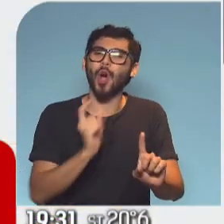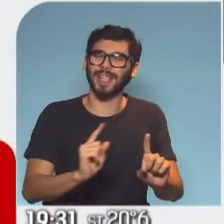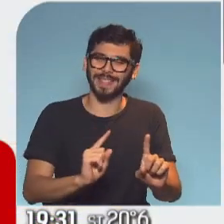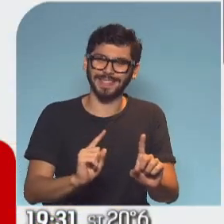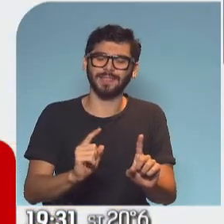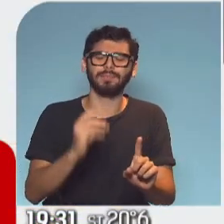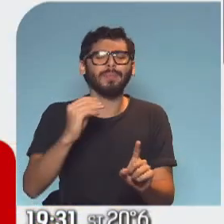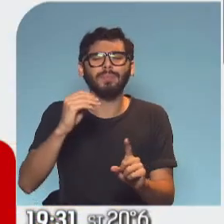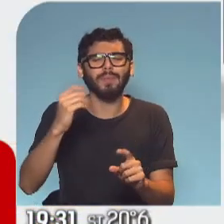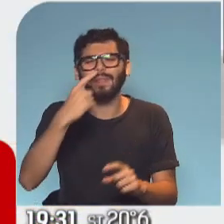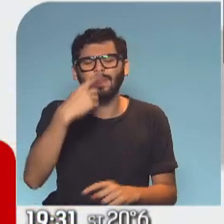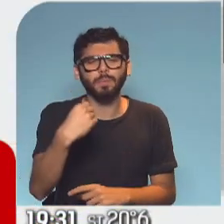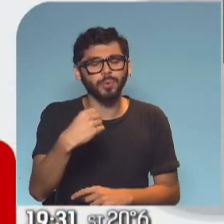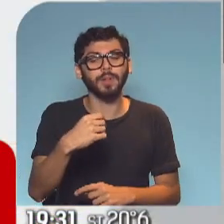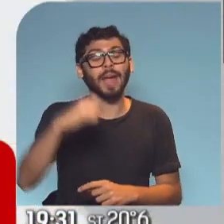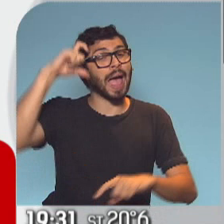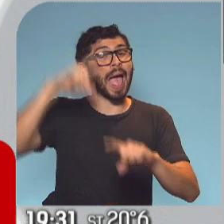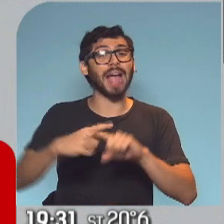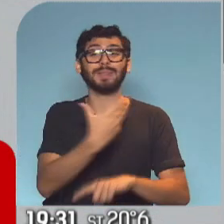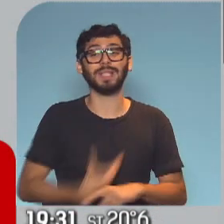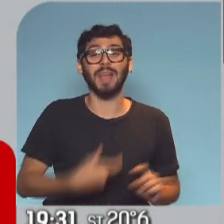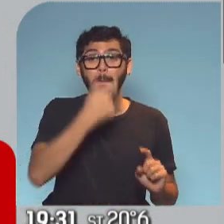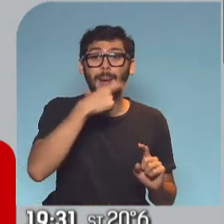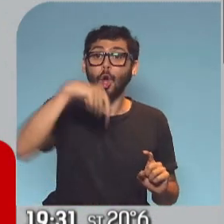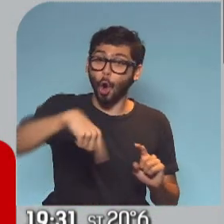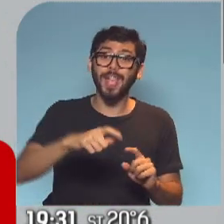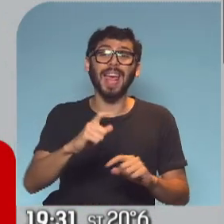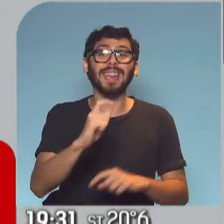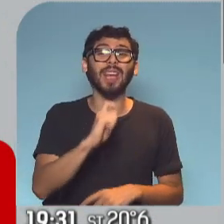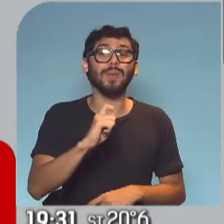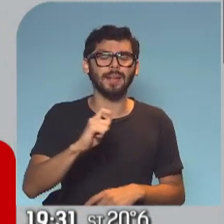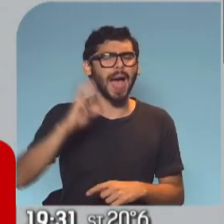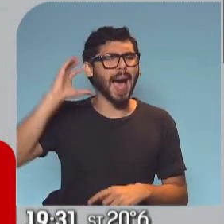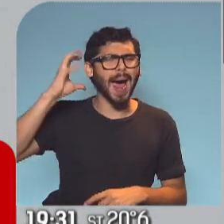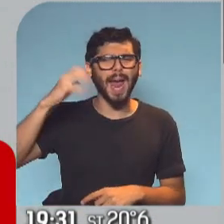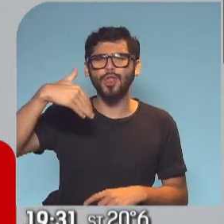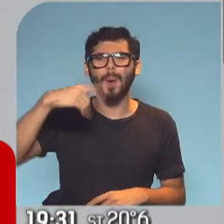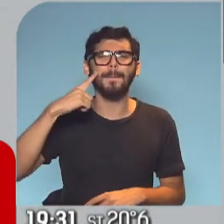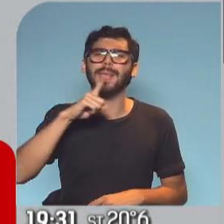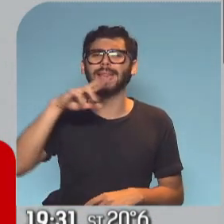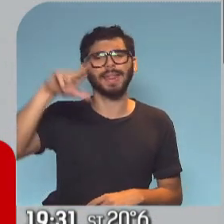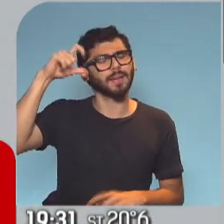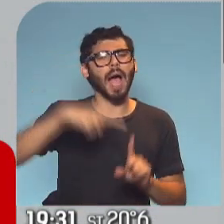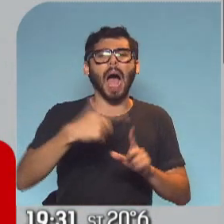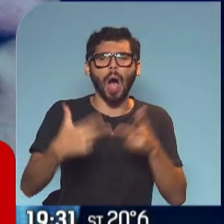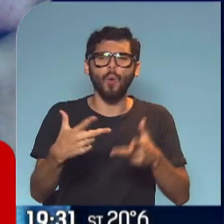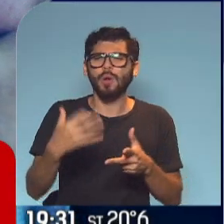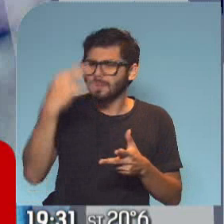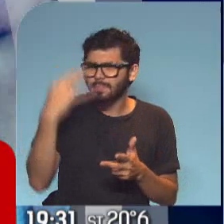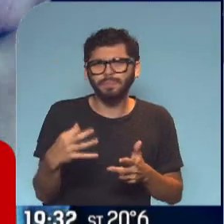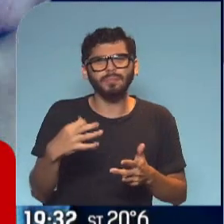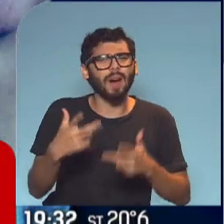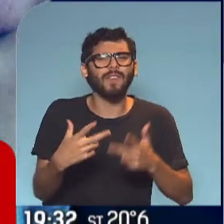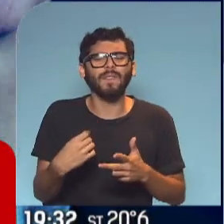hoy dio una entrevista el expresidente Mauricio Macri, lo hizo en Radio Mitre, y dio algunas precisiones, pero sobre todo habló de